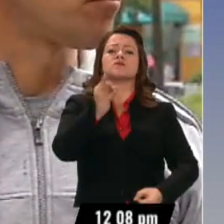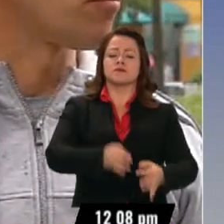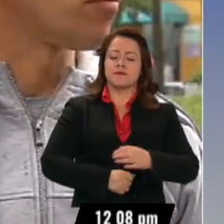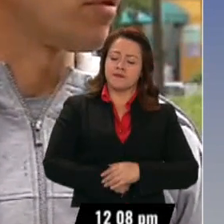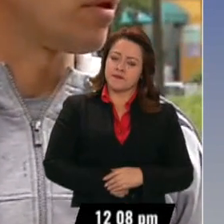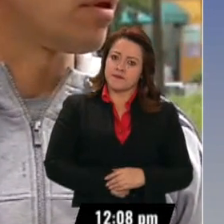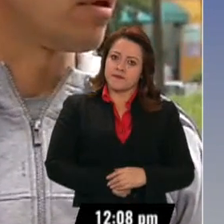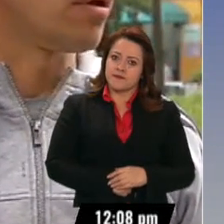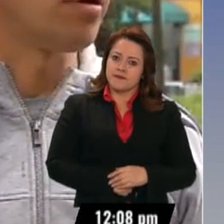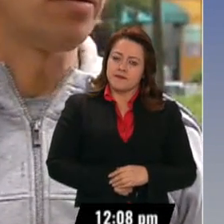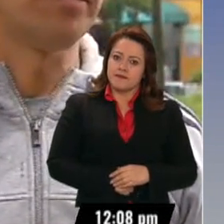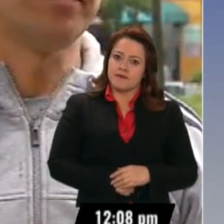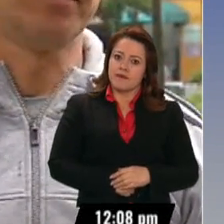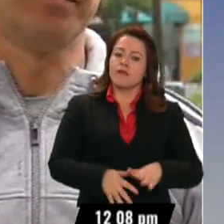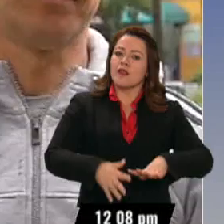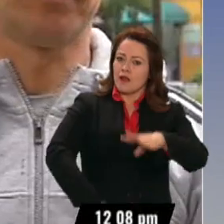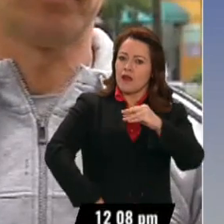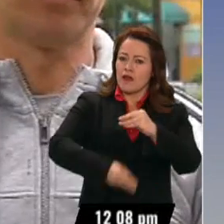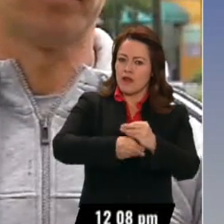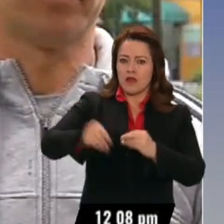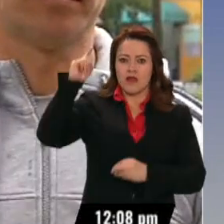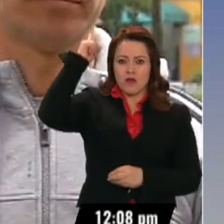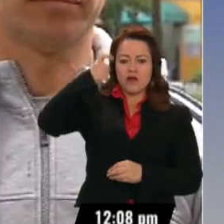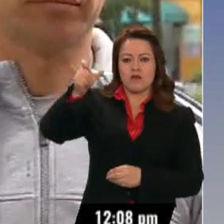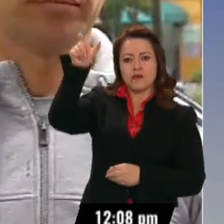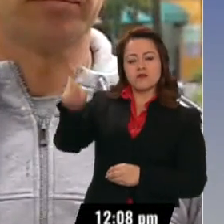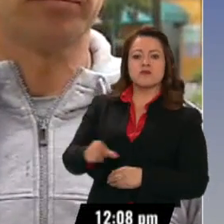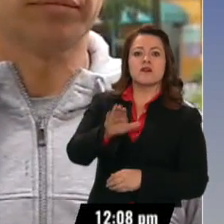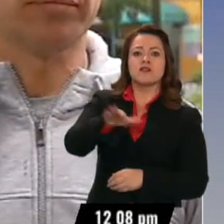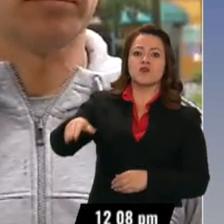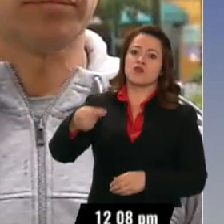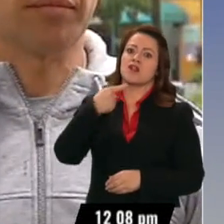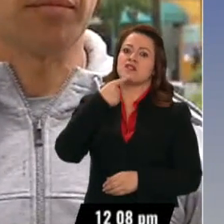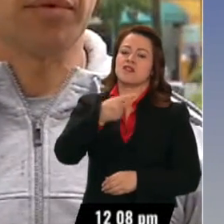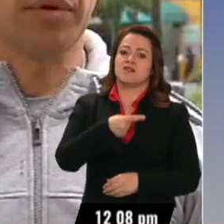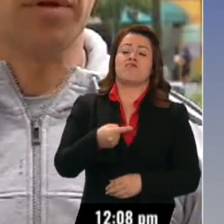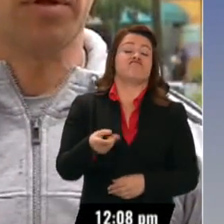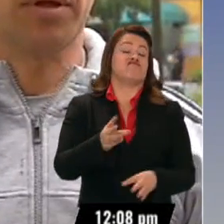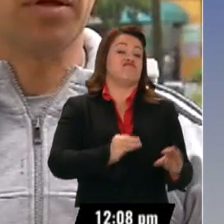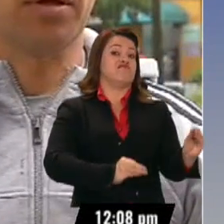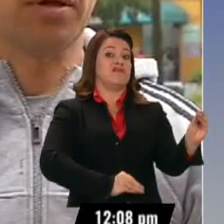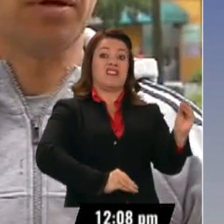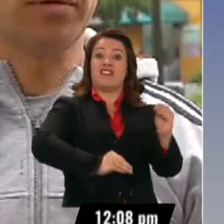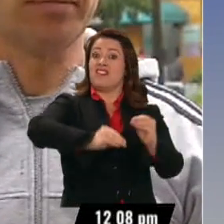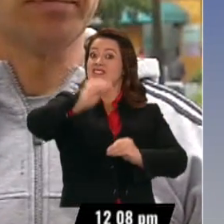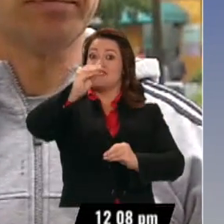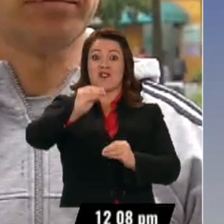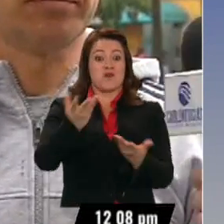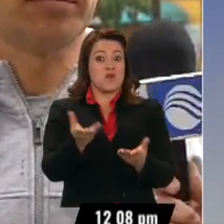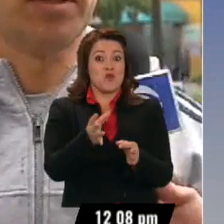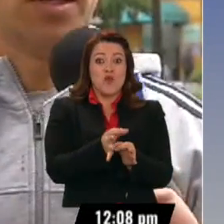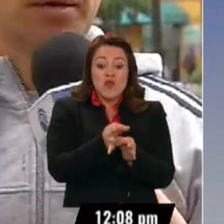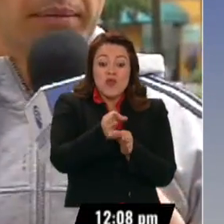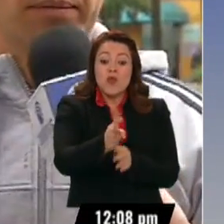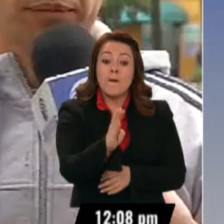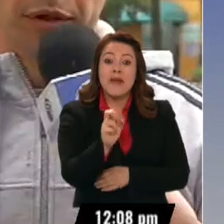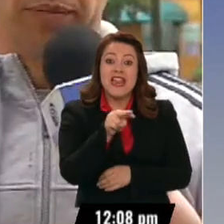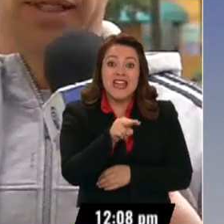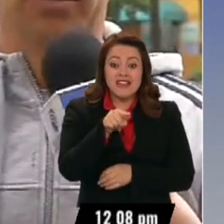el gobernador de Luis Antioquia, de Luis Pérez de Antioquia, ellos van a pelear por Belén de Bajirá. ¿Esto es posible